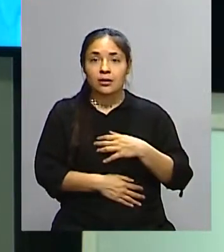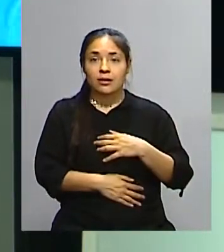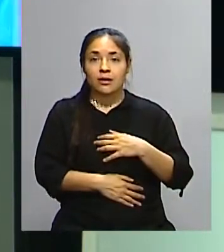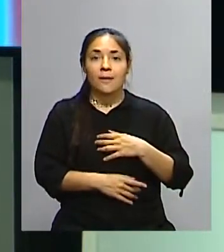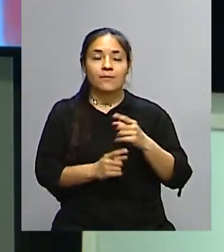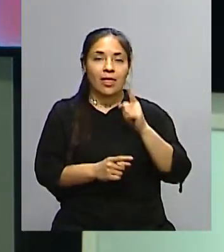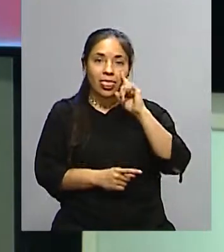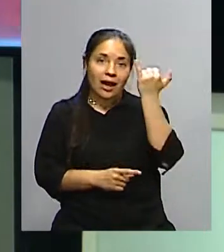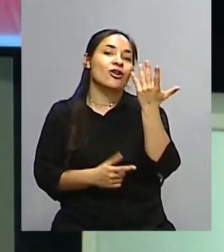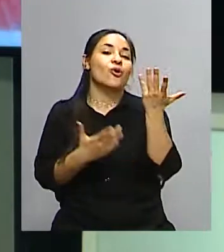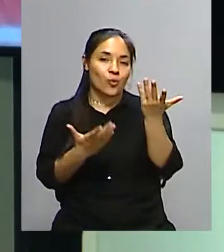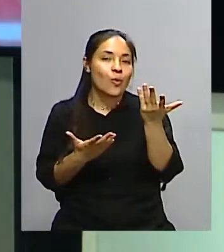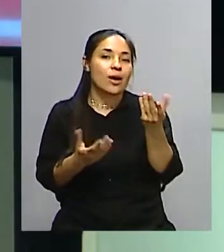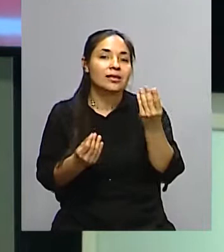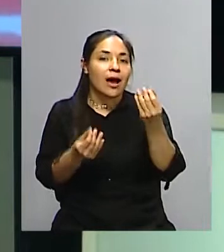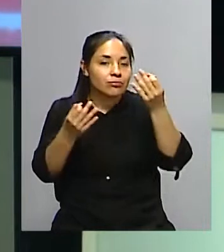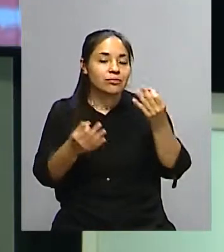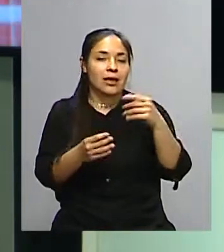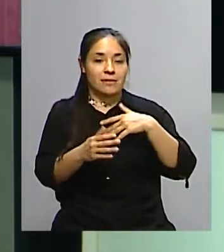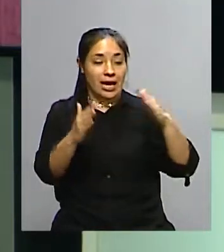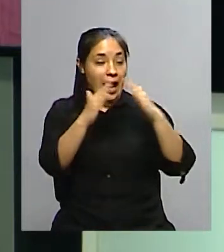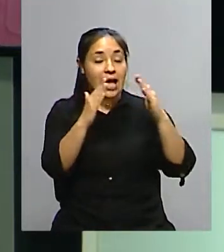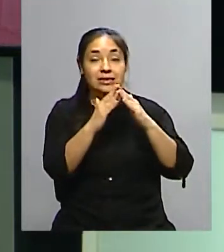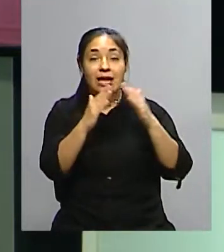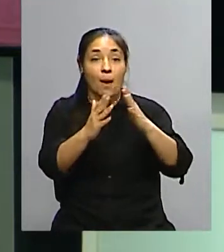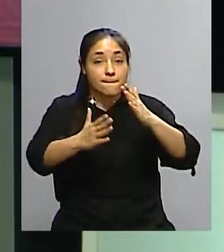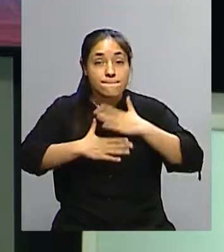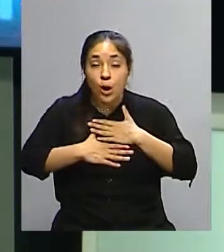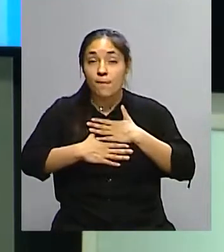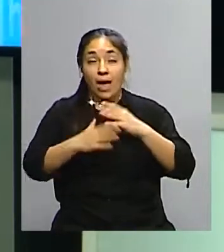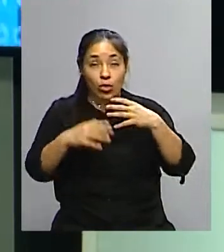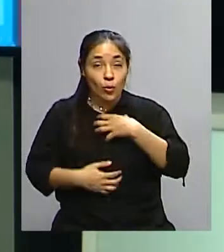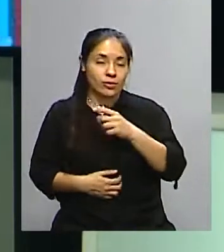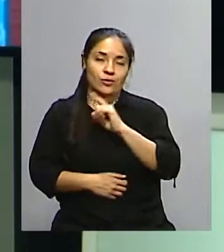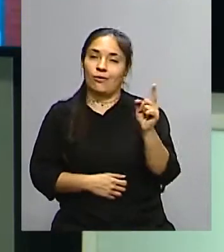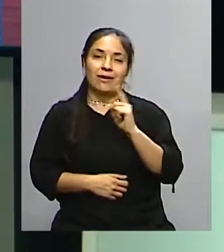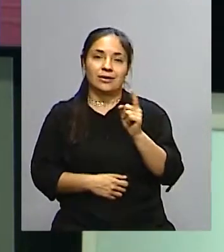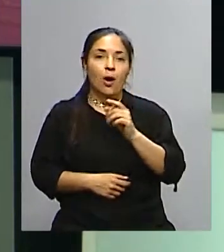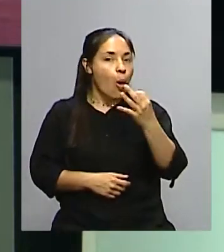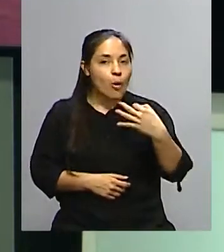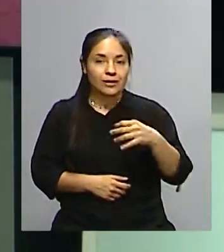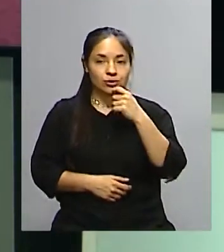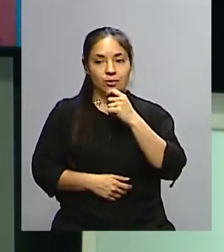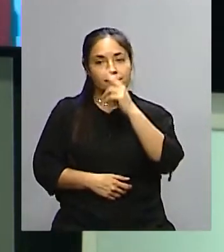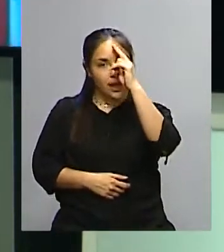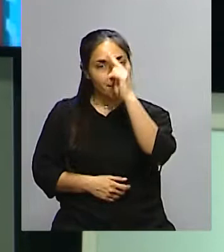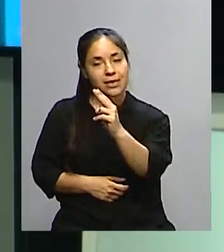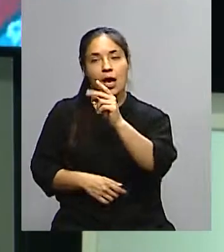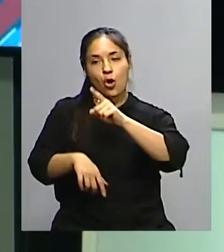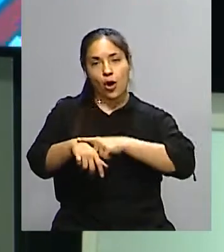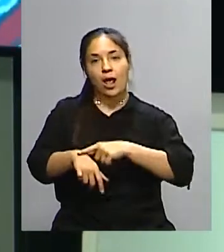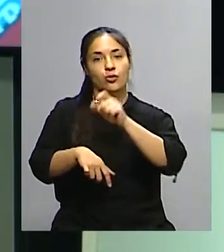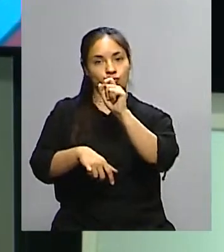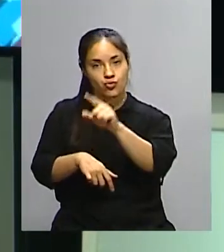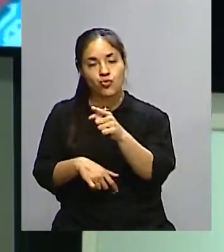digo, ubicarnos básicamente, de que no es nuestra casa, de que tenemos que respetar sus horarios, sus tiempos, sus actividades, que